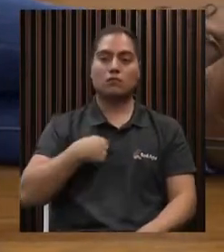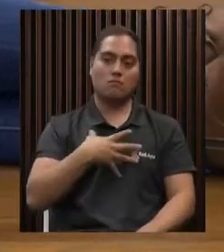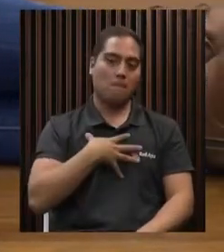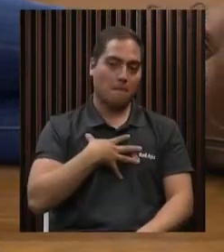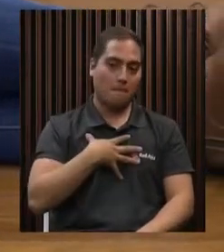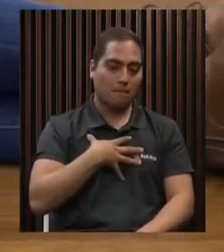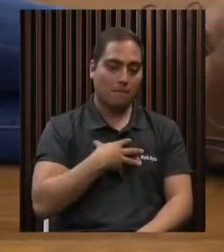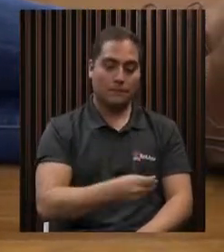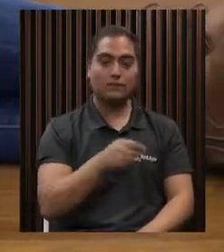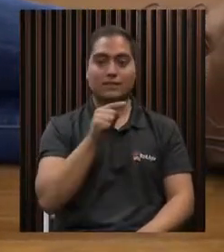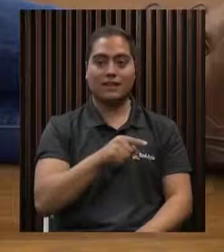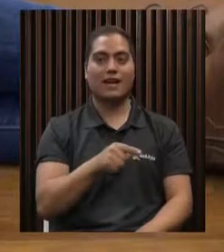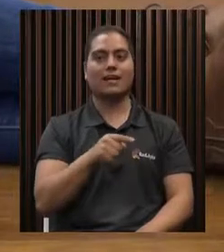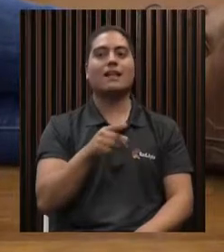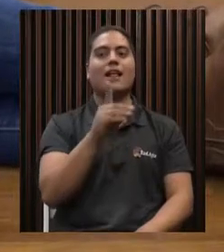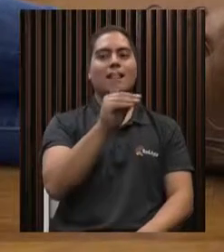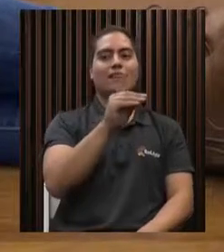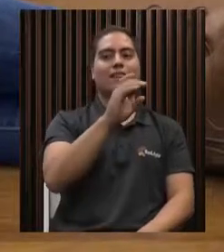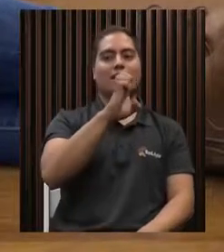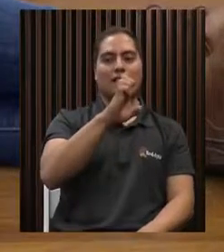TEA también.